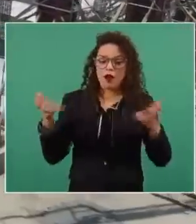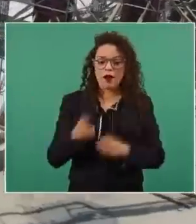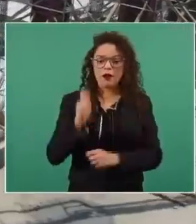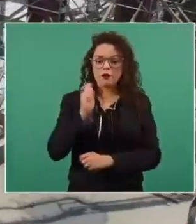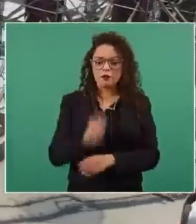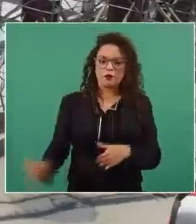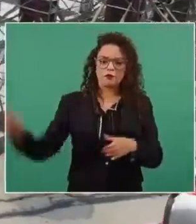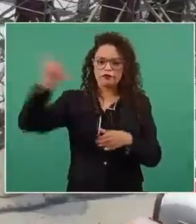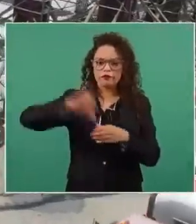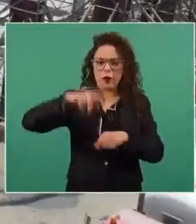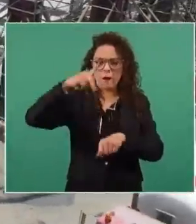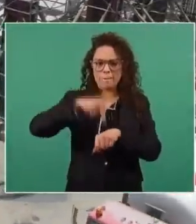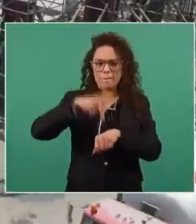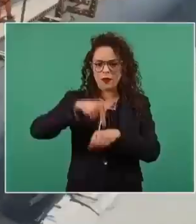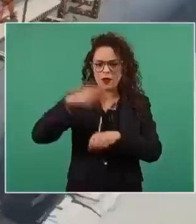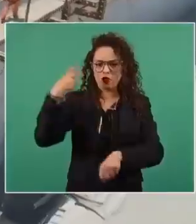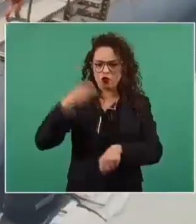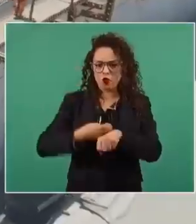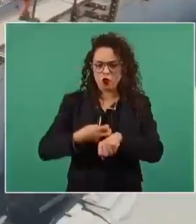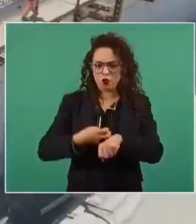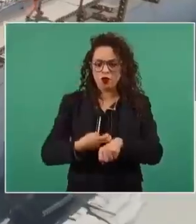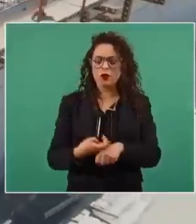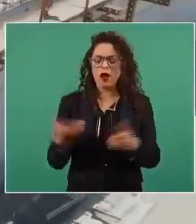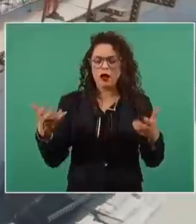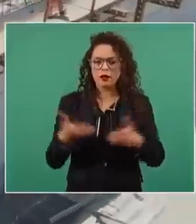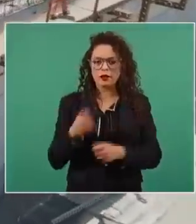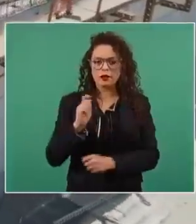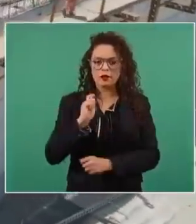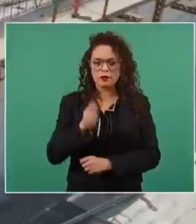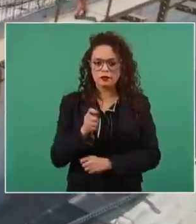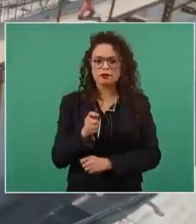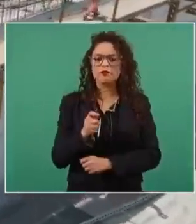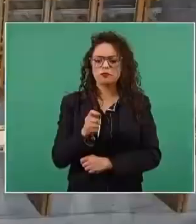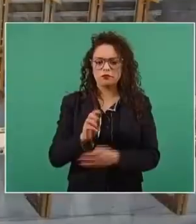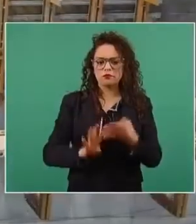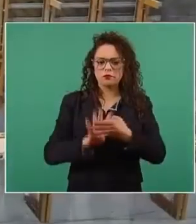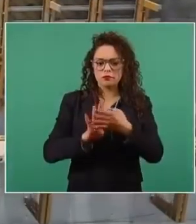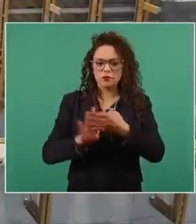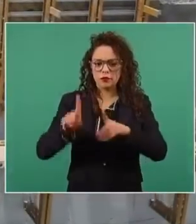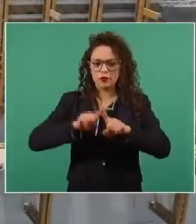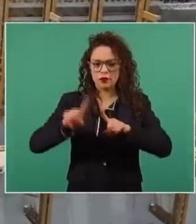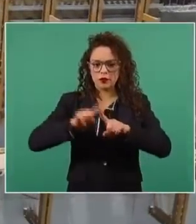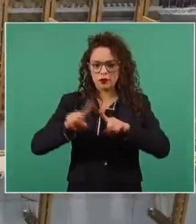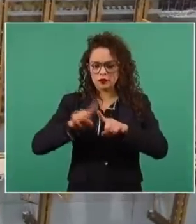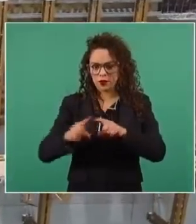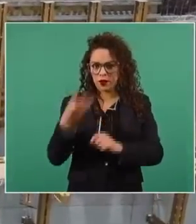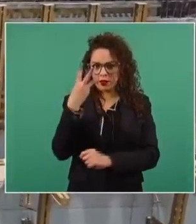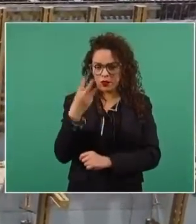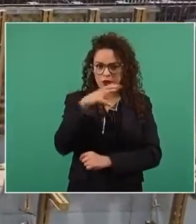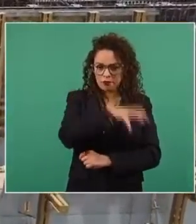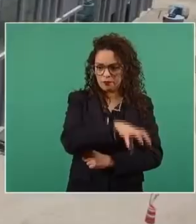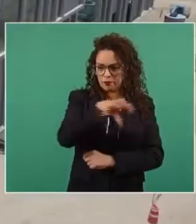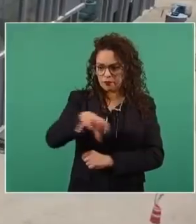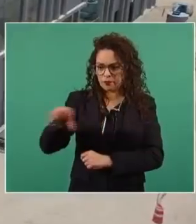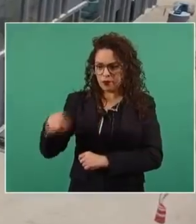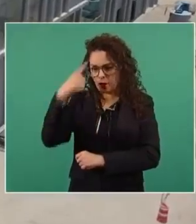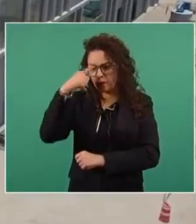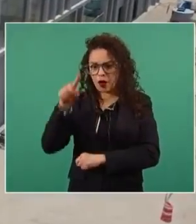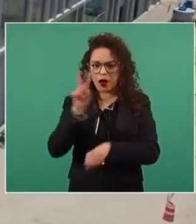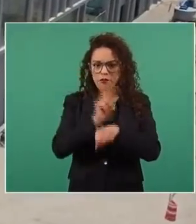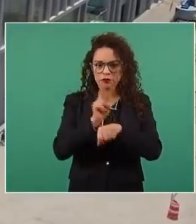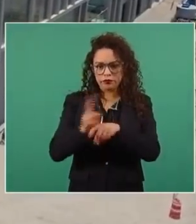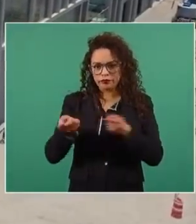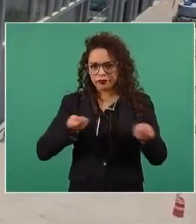vaciado de concreto en las columnas de laboratorio y se lleva a cabo la colocación de cimbra en los 3 módulos que conforman el cuarto de control. En los